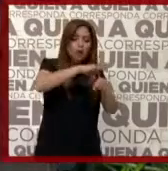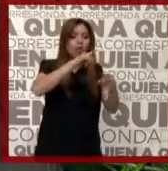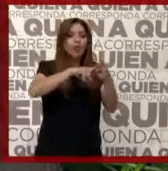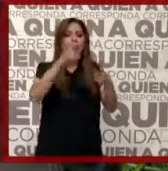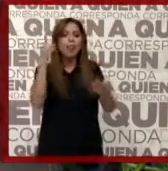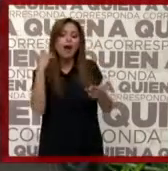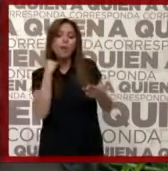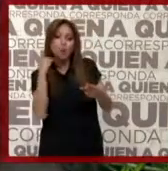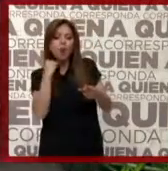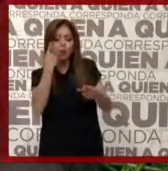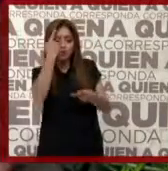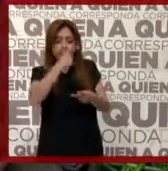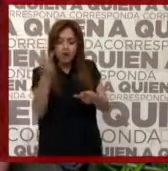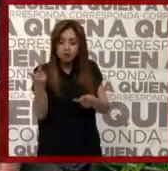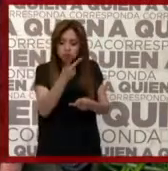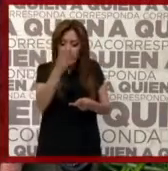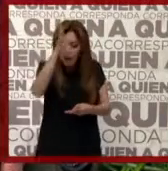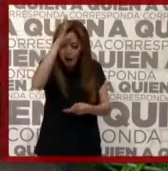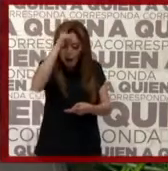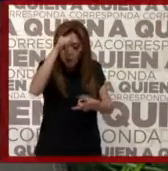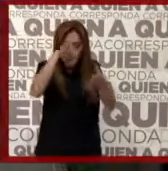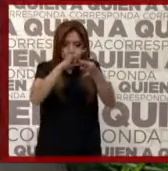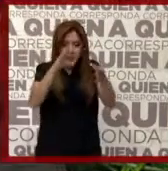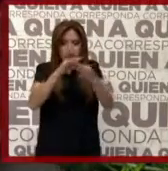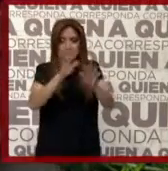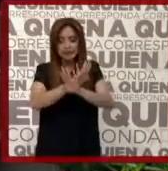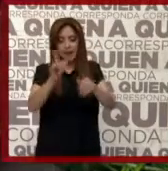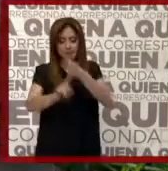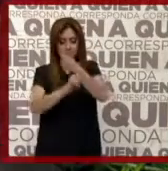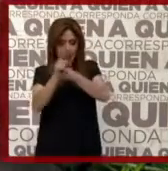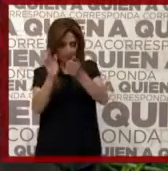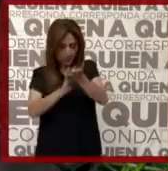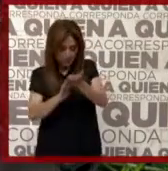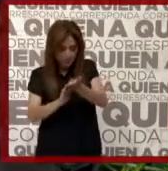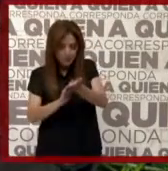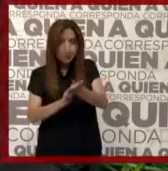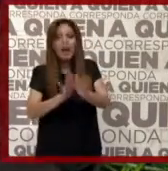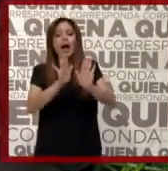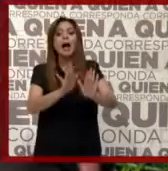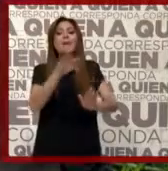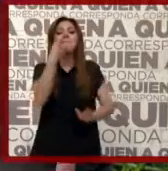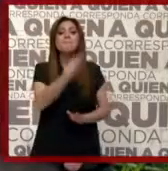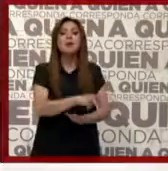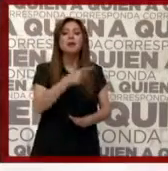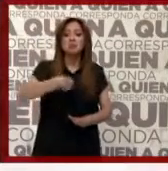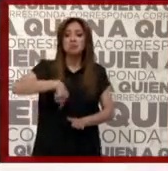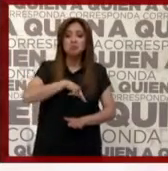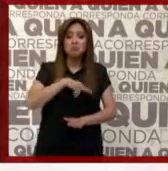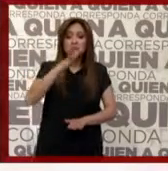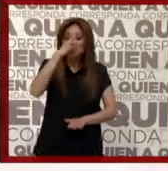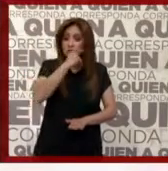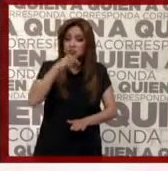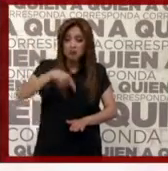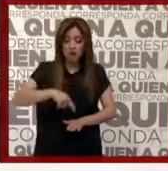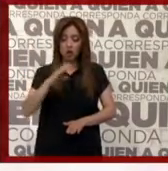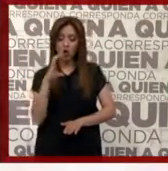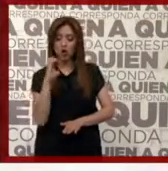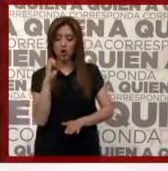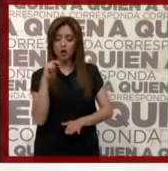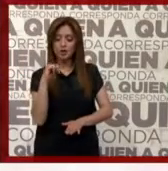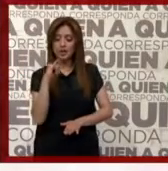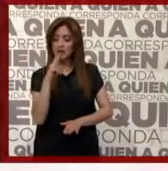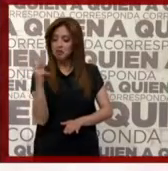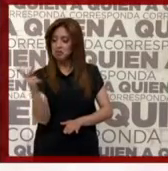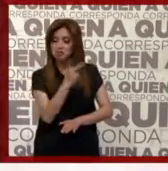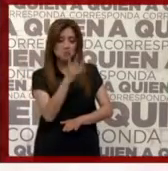las partes para que lleguen a un acuerdo y resuelvan el problema ahora si el asunto no se resuelve a través de este ejercicio de conciliación si la gente no